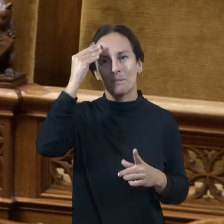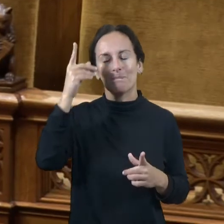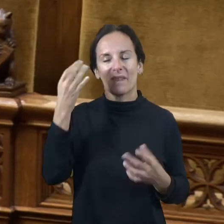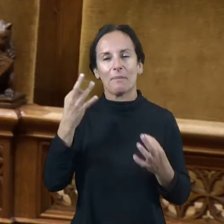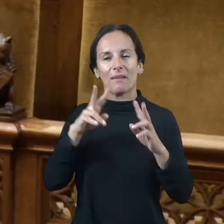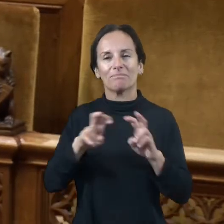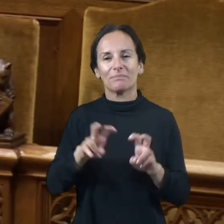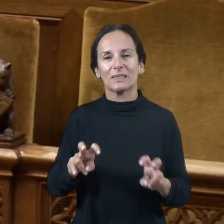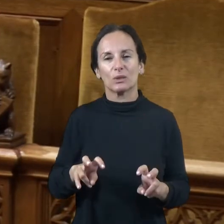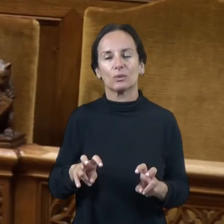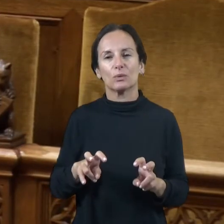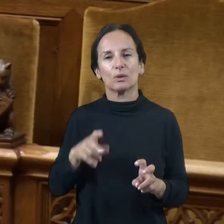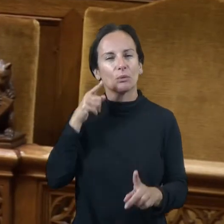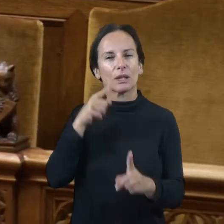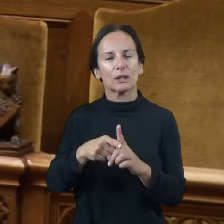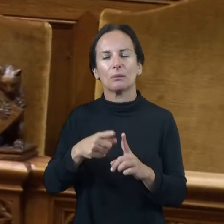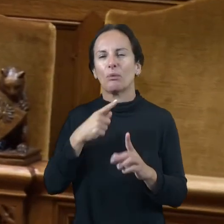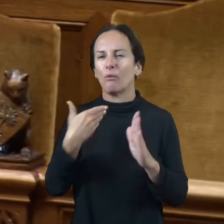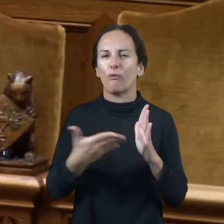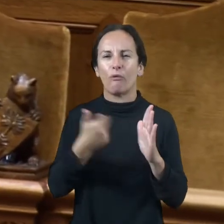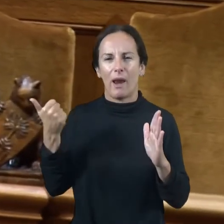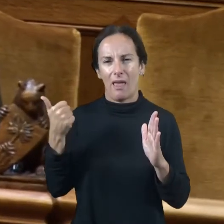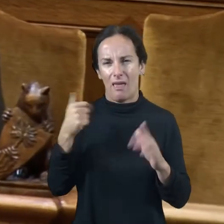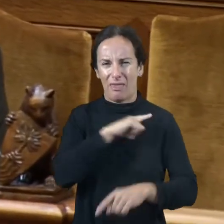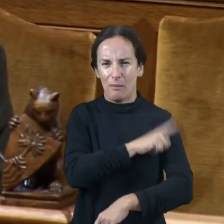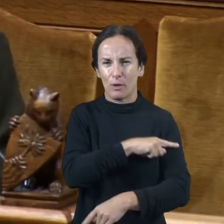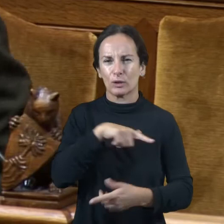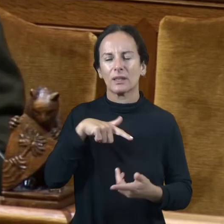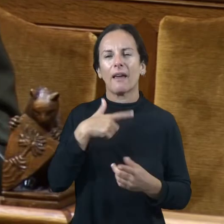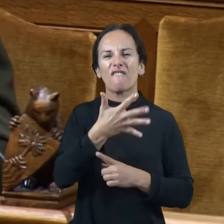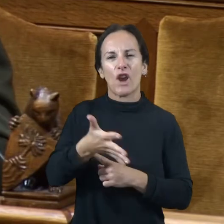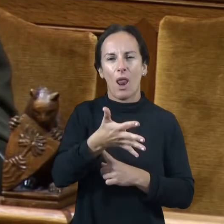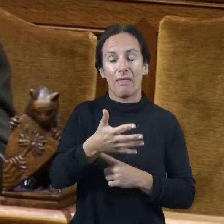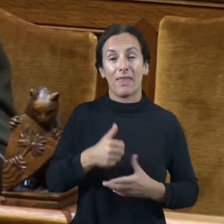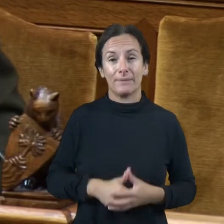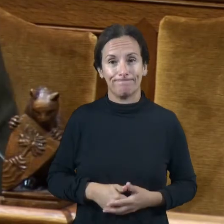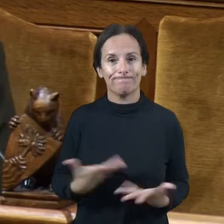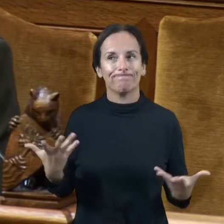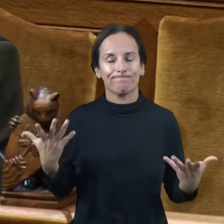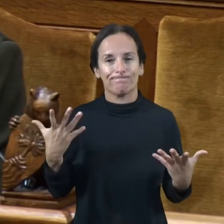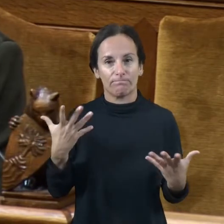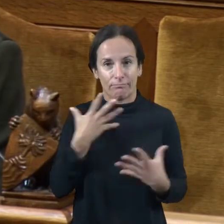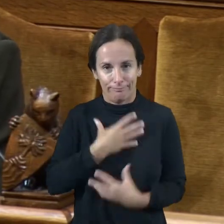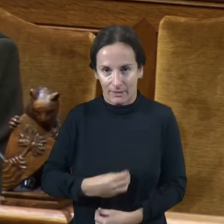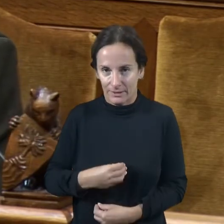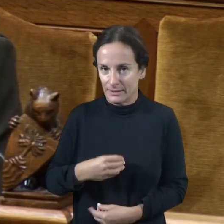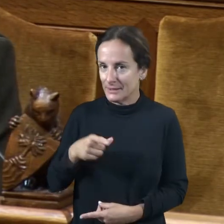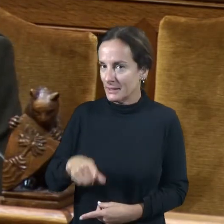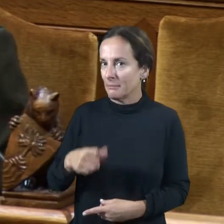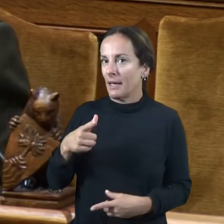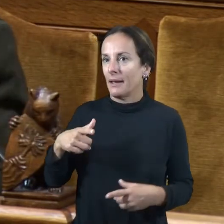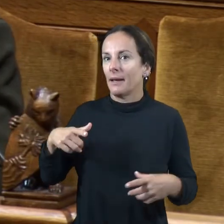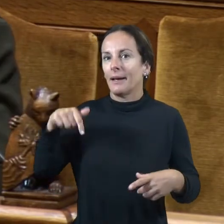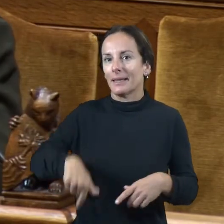violencia en el deporte porque por desgracia aquí a Mallorca han sortido a niveles nacionals baralles en el de